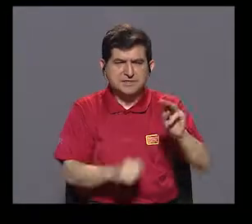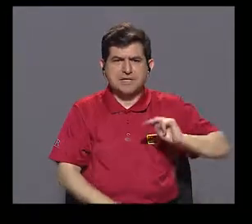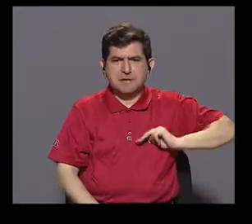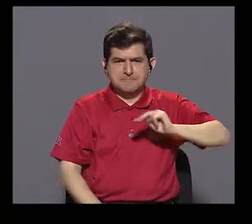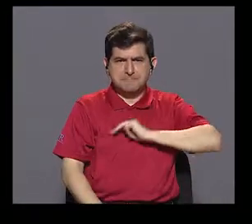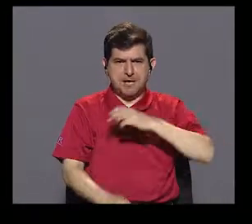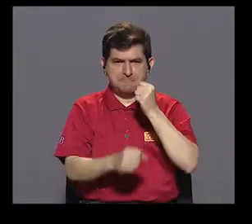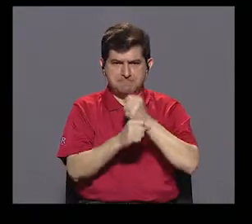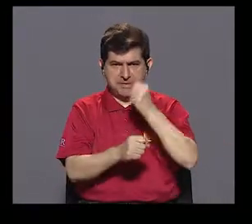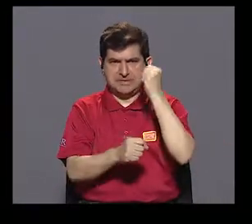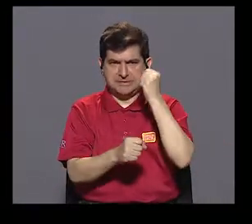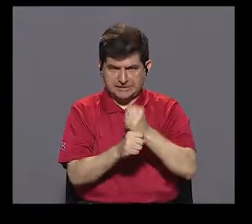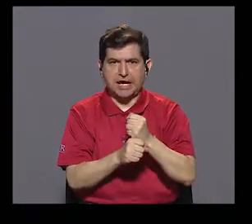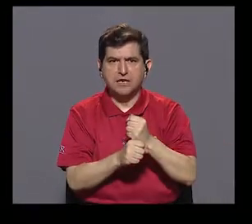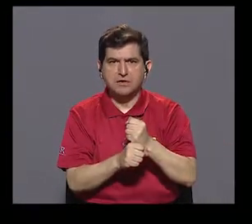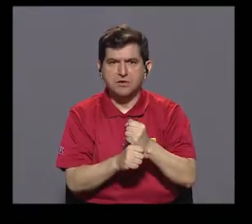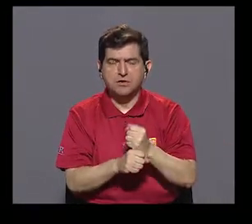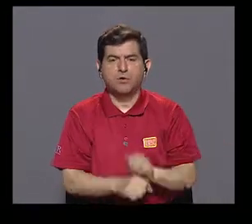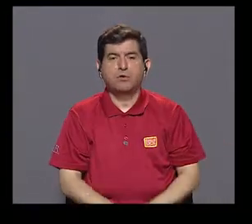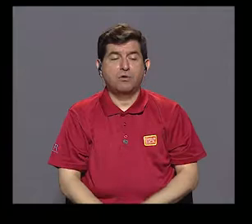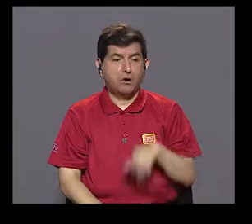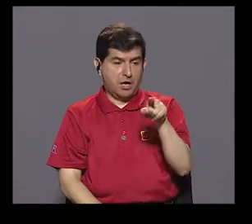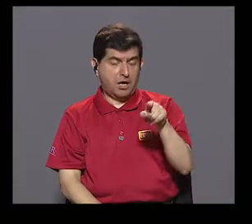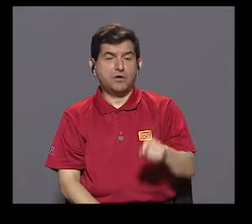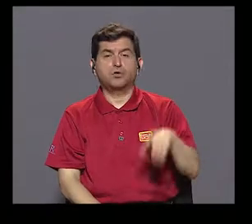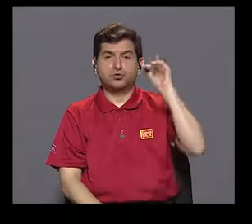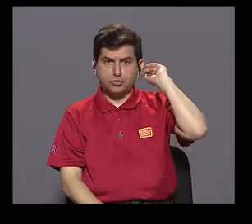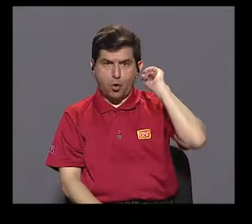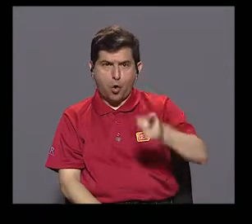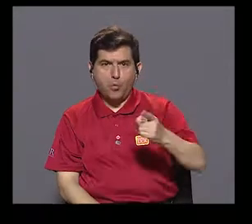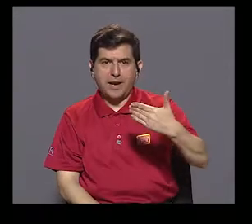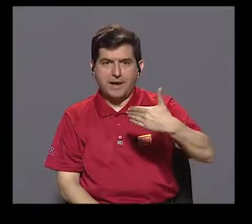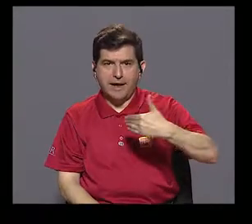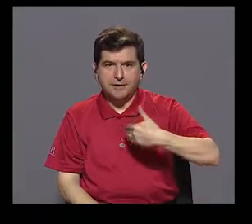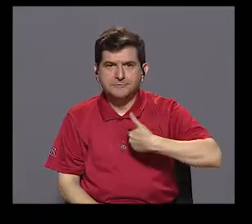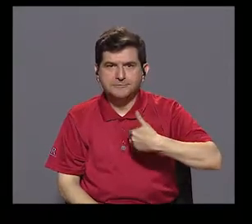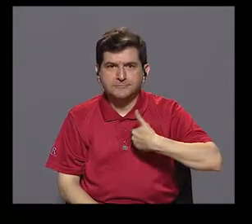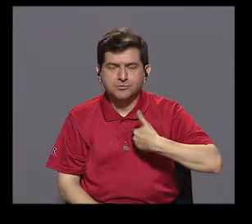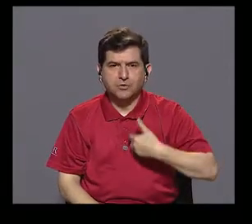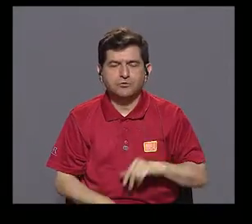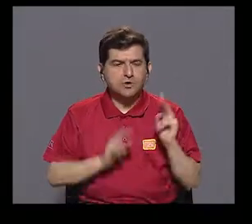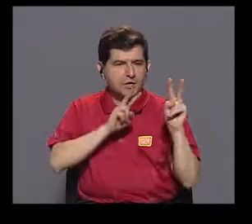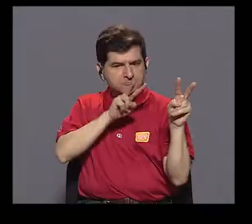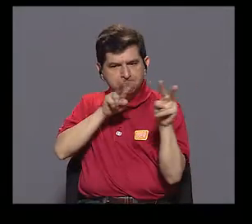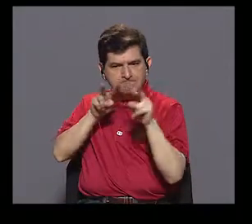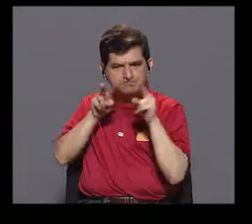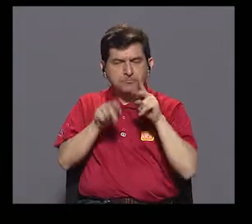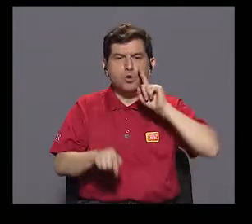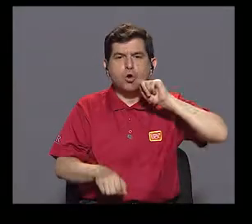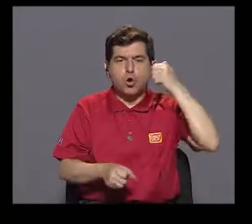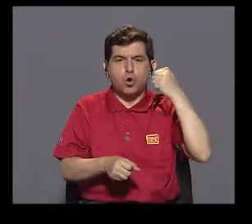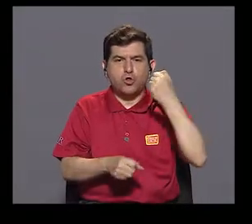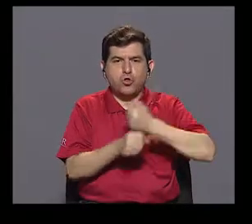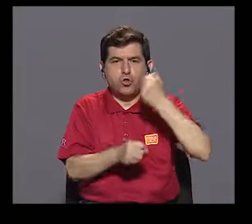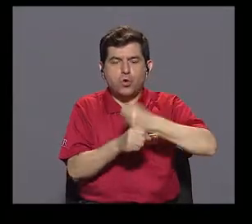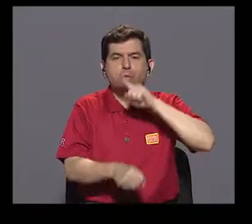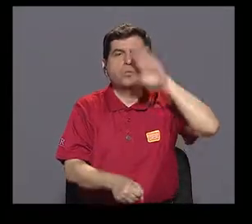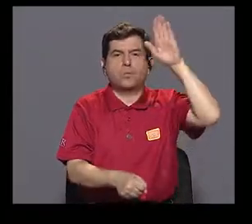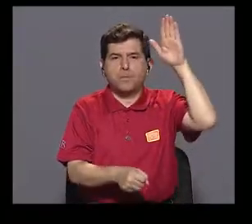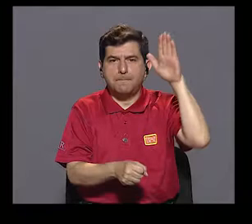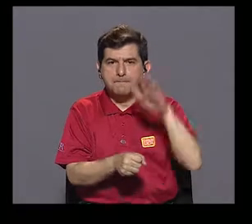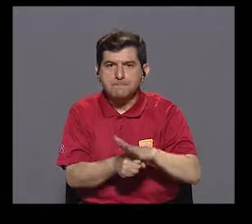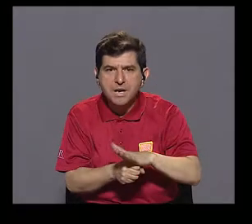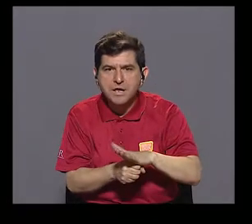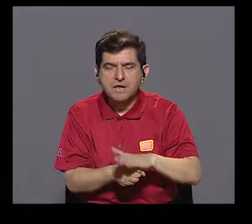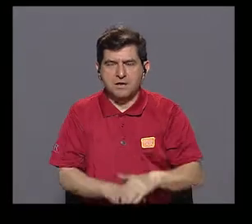de Trabajo, que tiene la obligación de velar porque el Código de Trabajo se